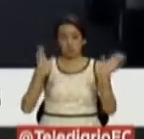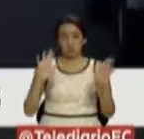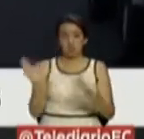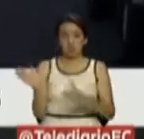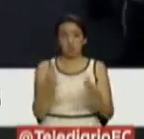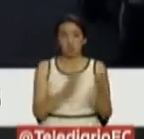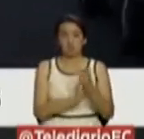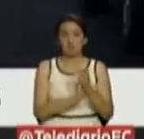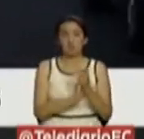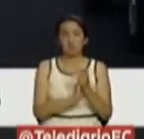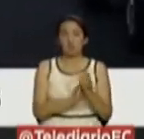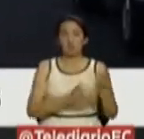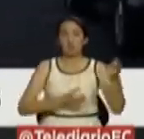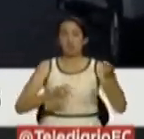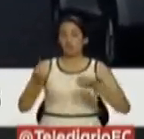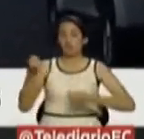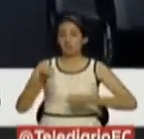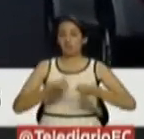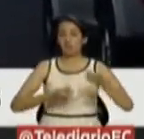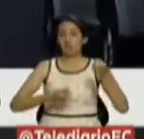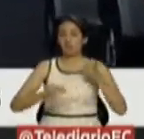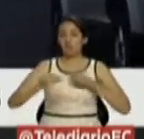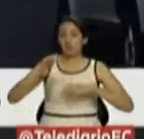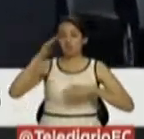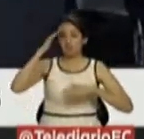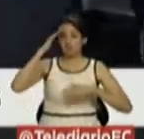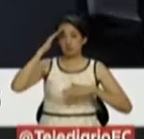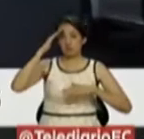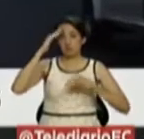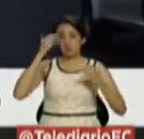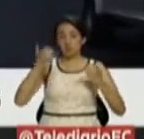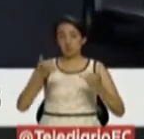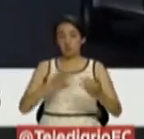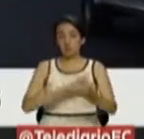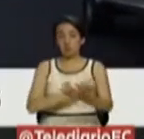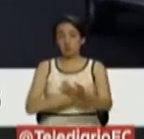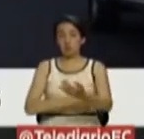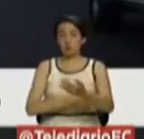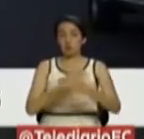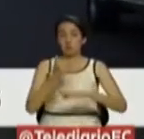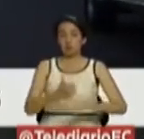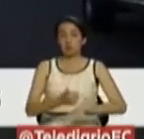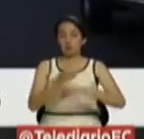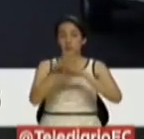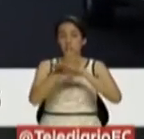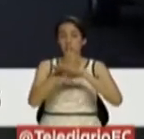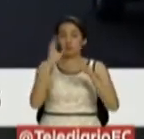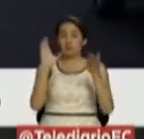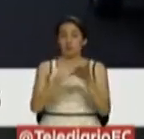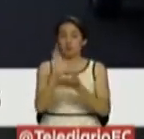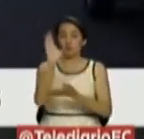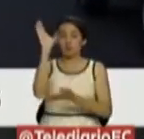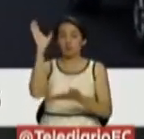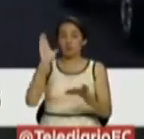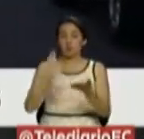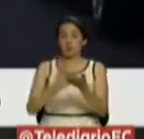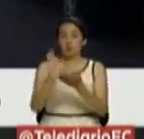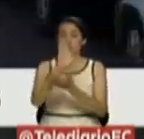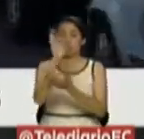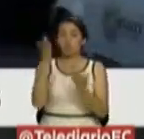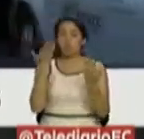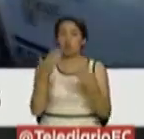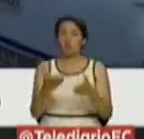al constante patrullaje que lo estamos realizando y a todo el esfuerzo que también las autoridades del colegio también han puesto acá